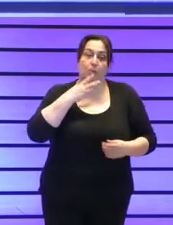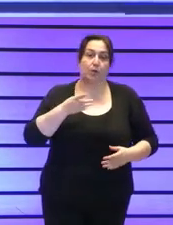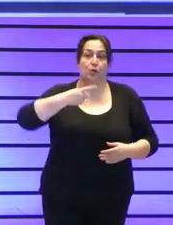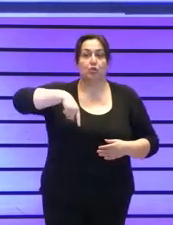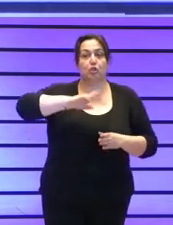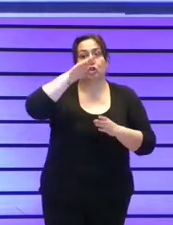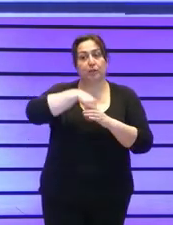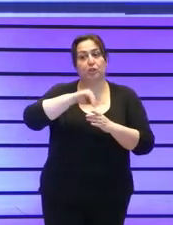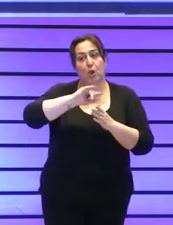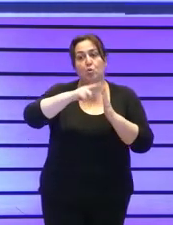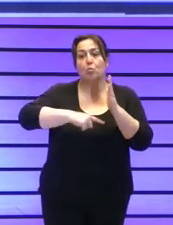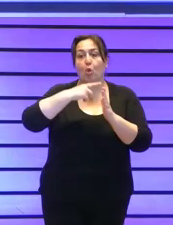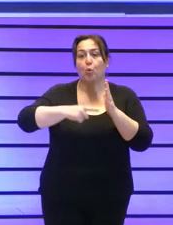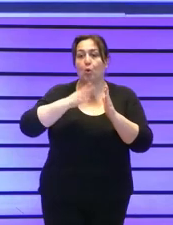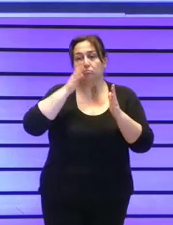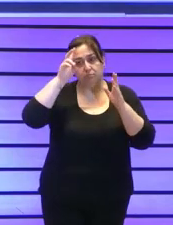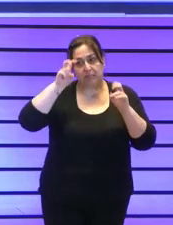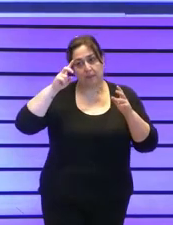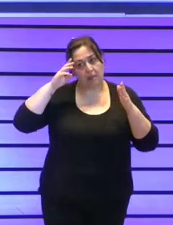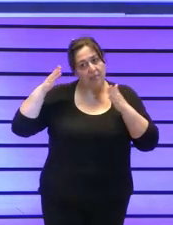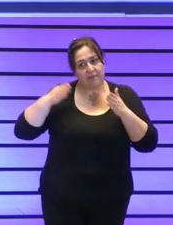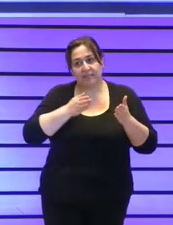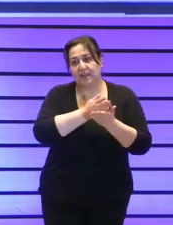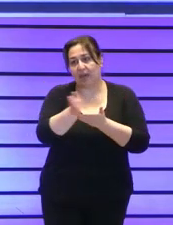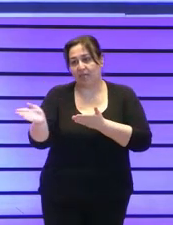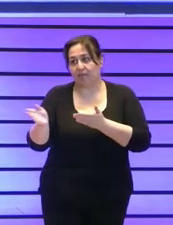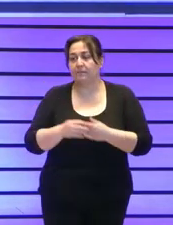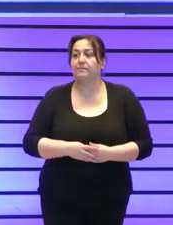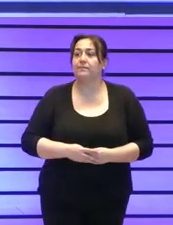módulo sobre diversidad, ¿no? Y